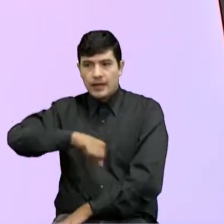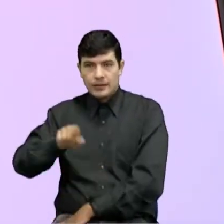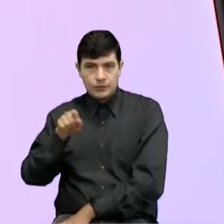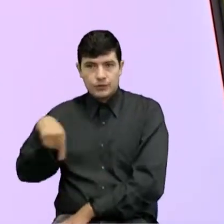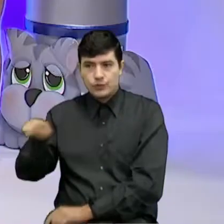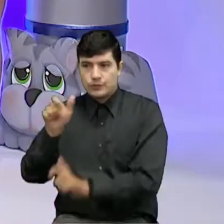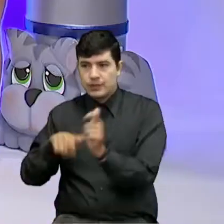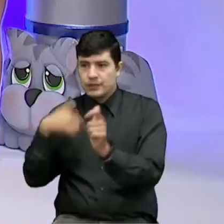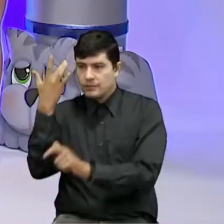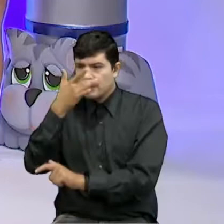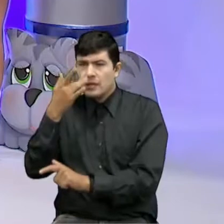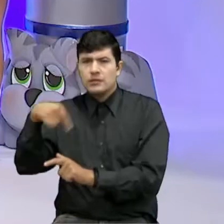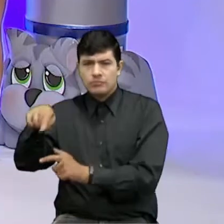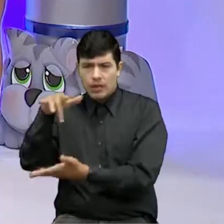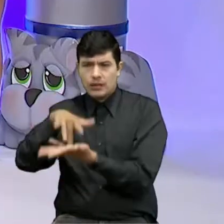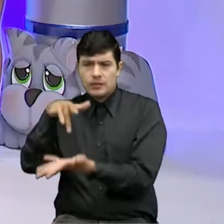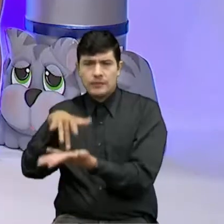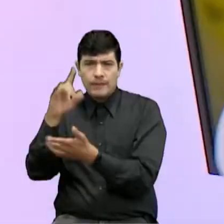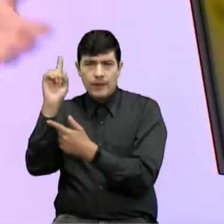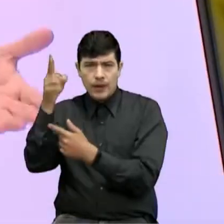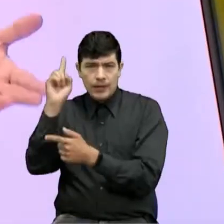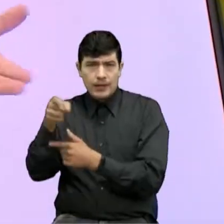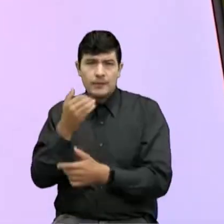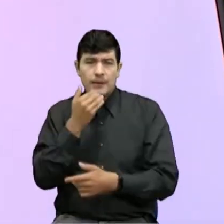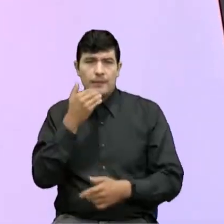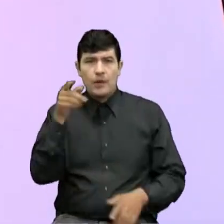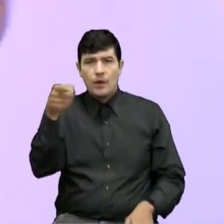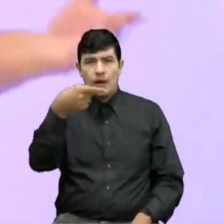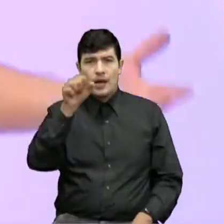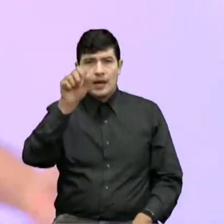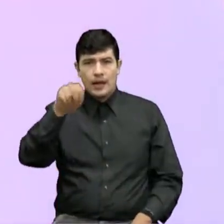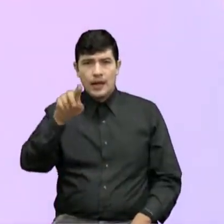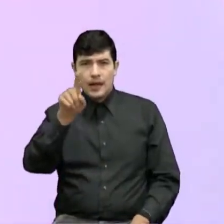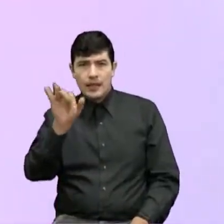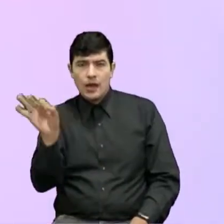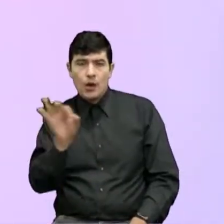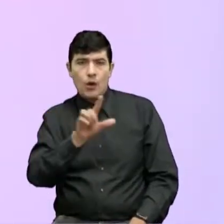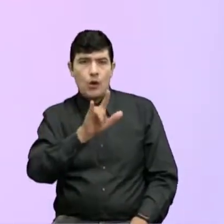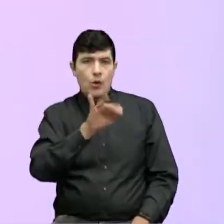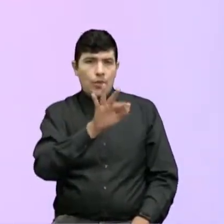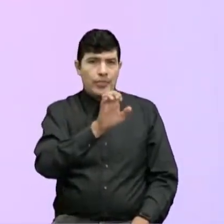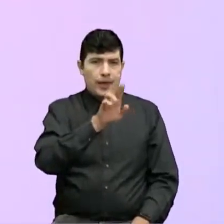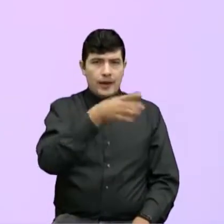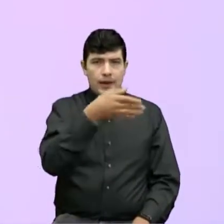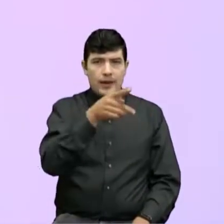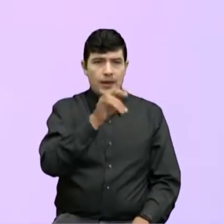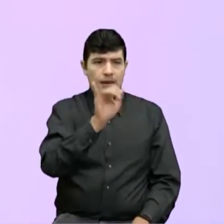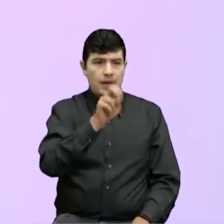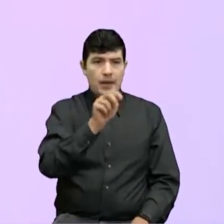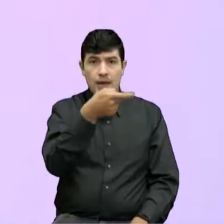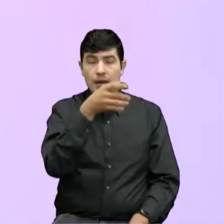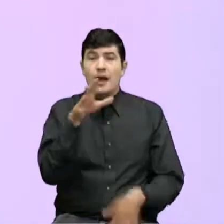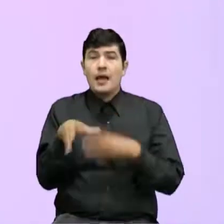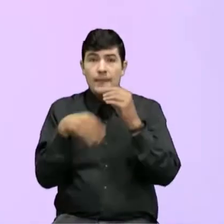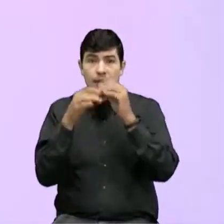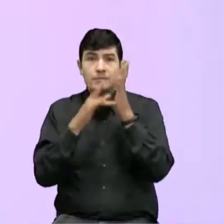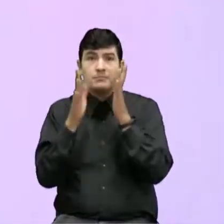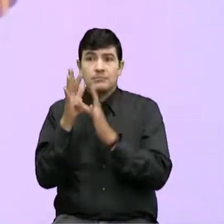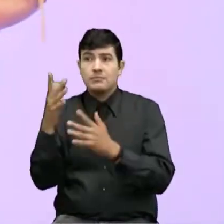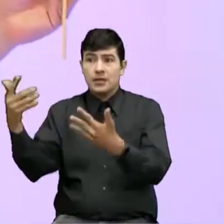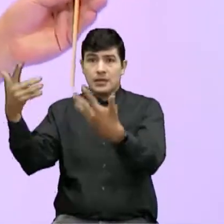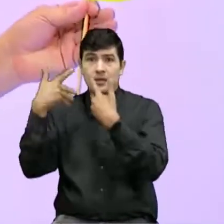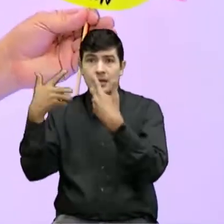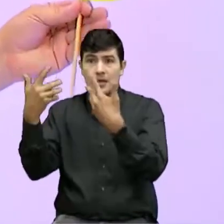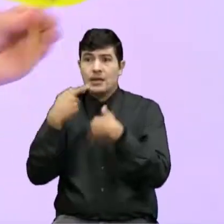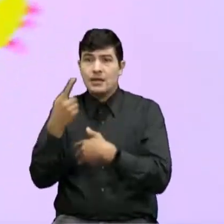política. Podía mencionar, no sé, a Gandhi, podía mencionar a Luther King, podía mencionar incluso a Jesucristo, que nos enseñó que para Dios